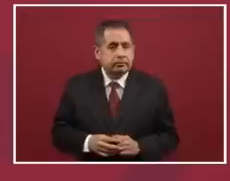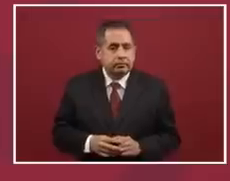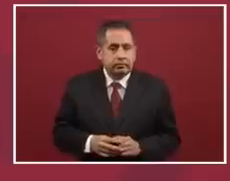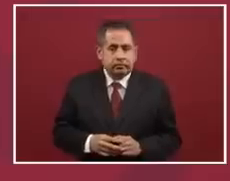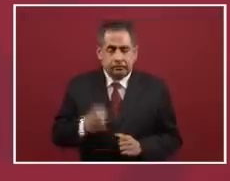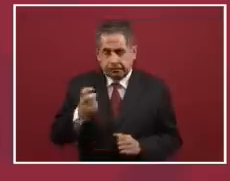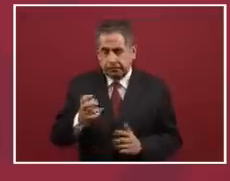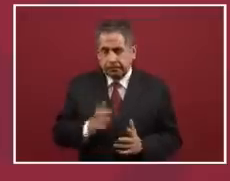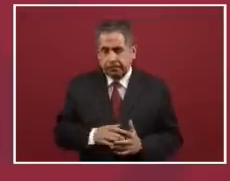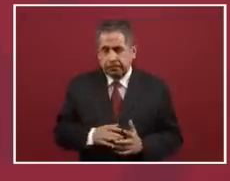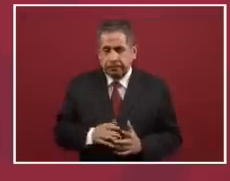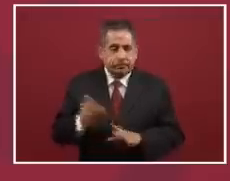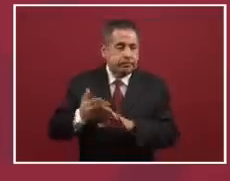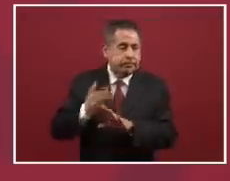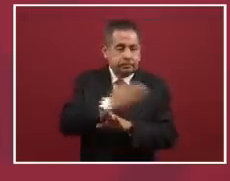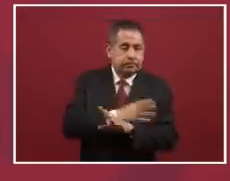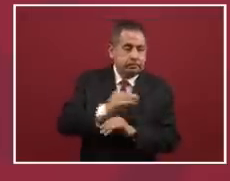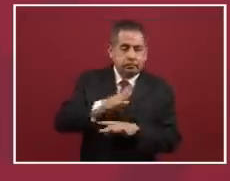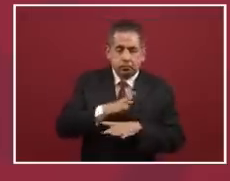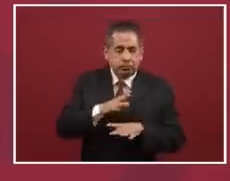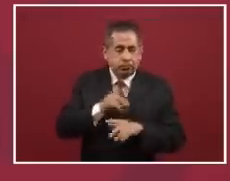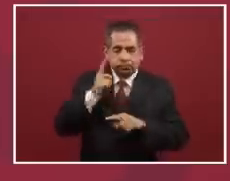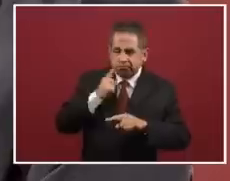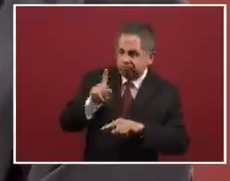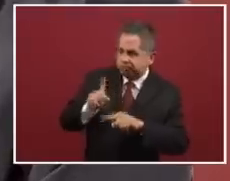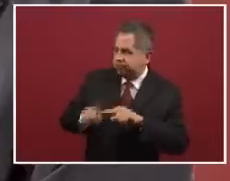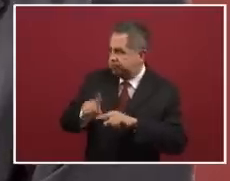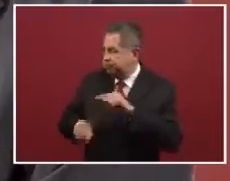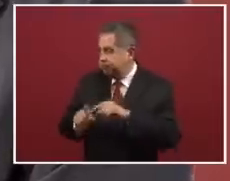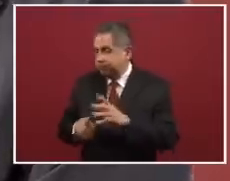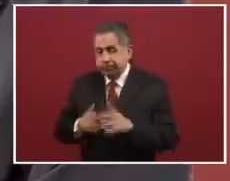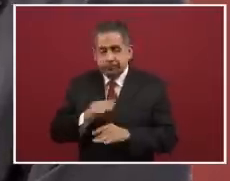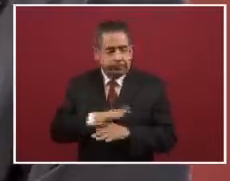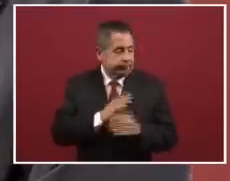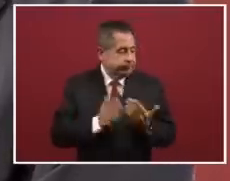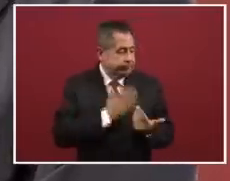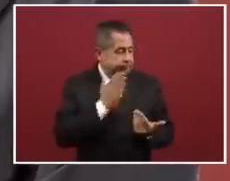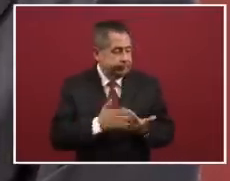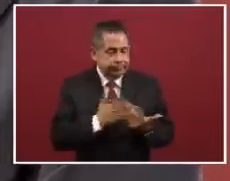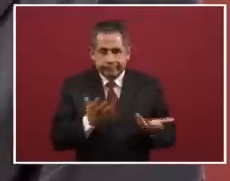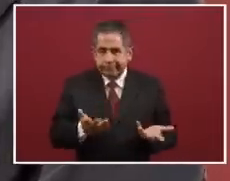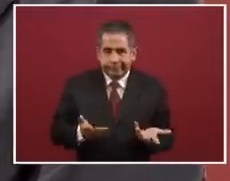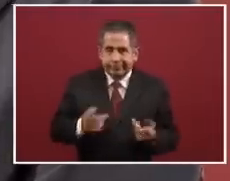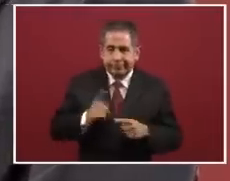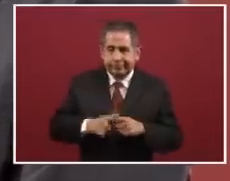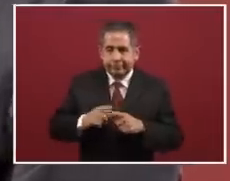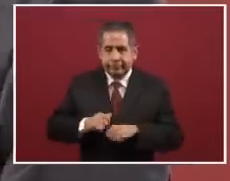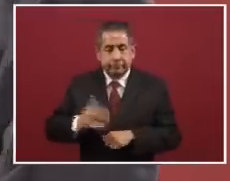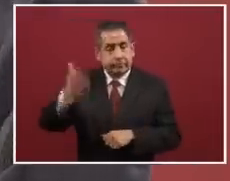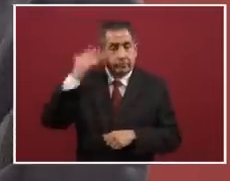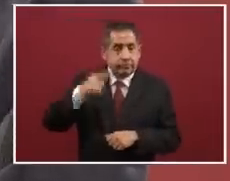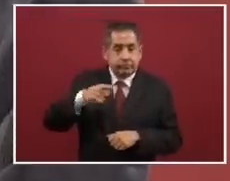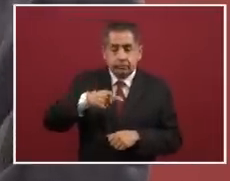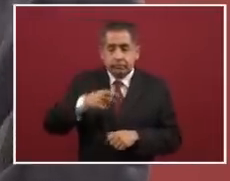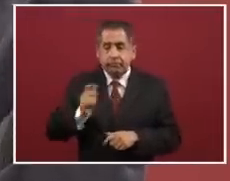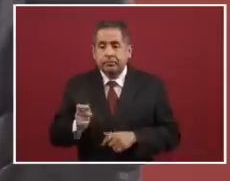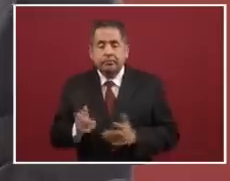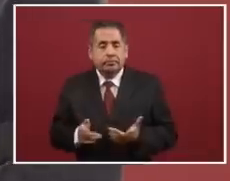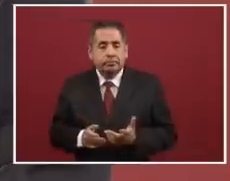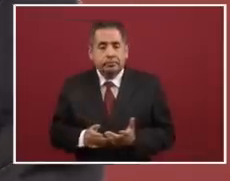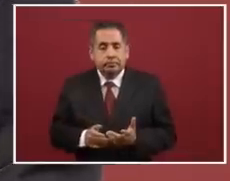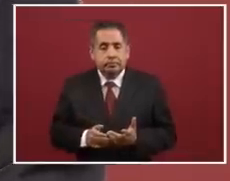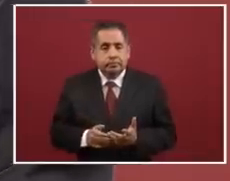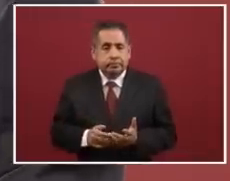no se tenían los elementos suficientes, porque se le dio de baja